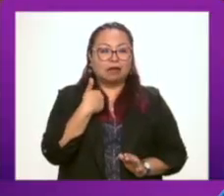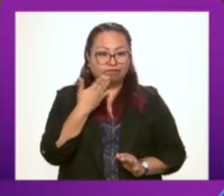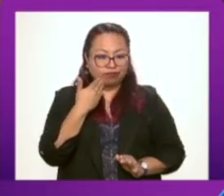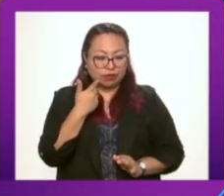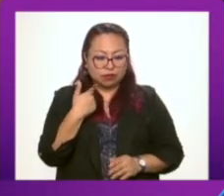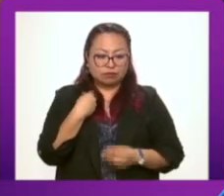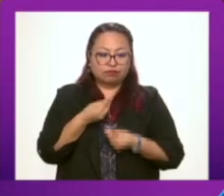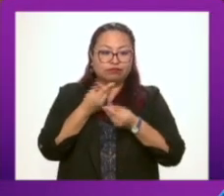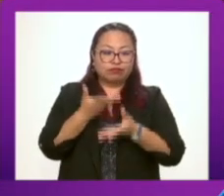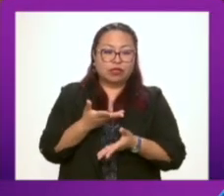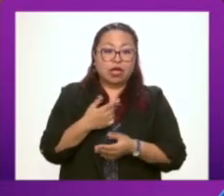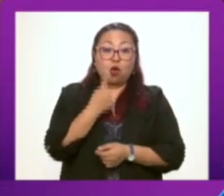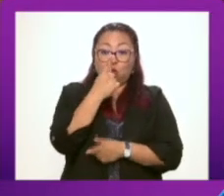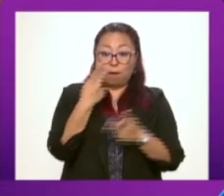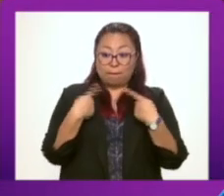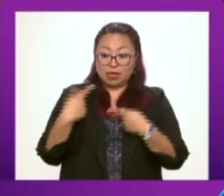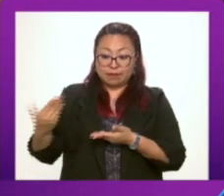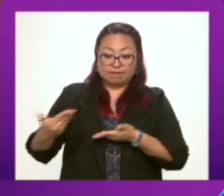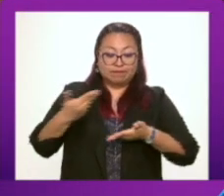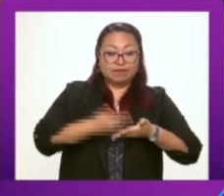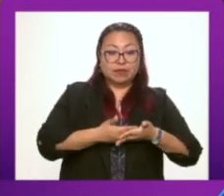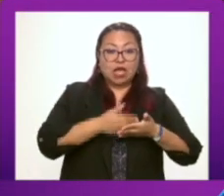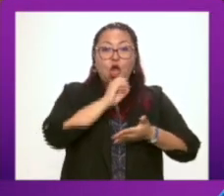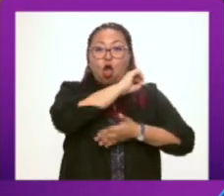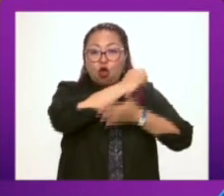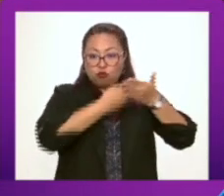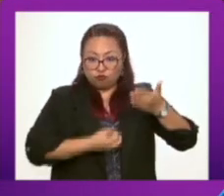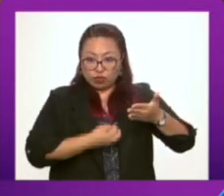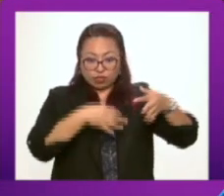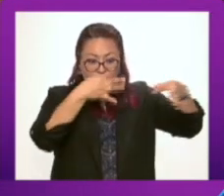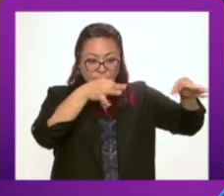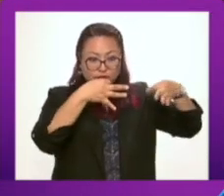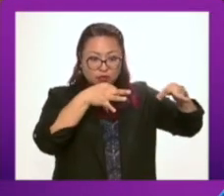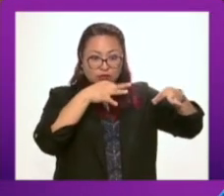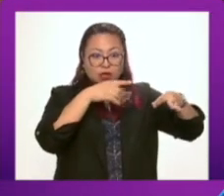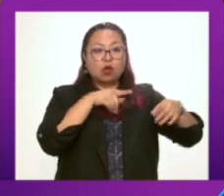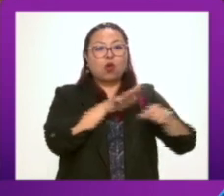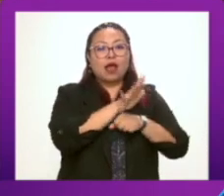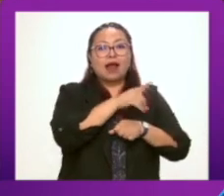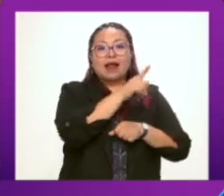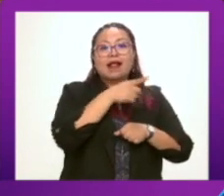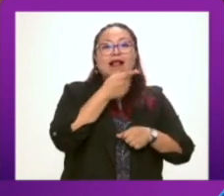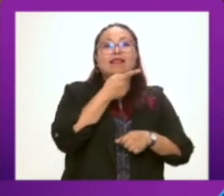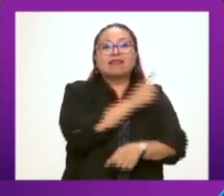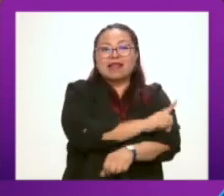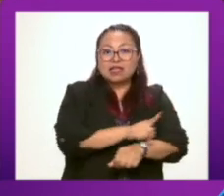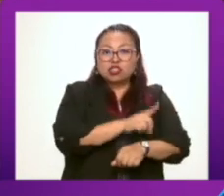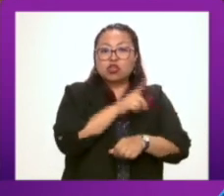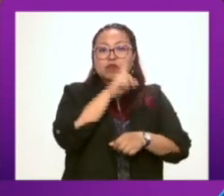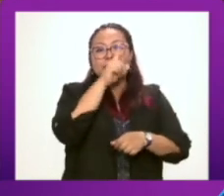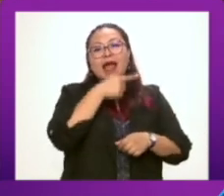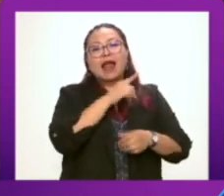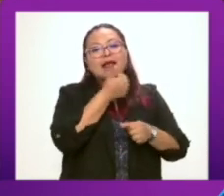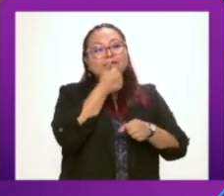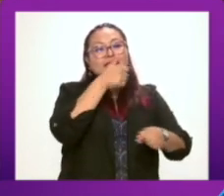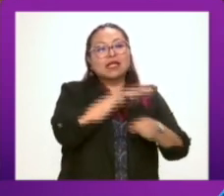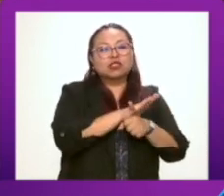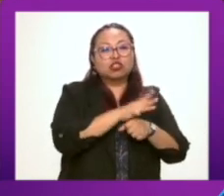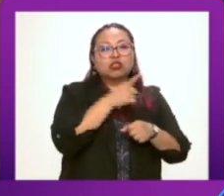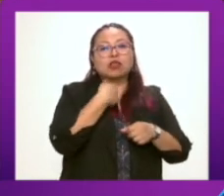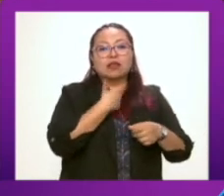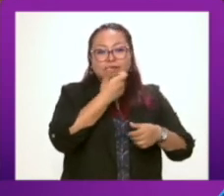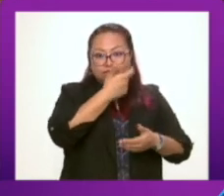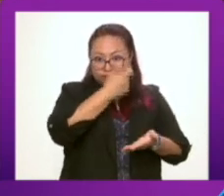una persona solicitó los oficios enviados por la dirección de administración y finanzas a la gerencia